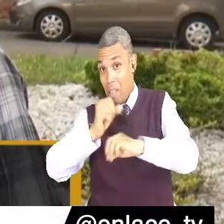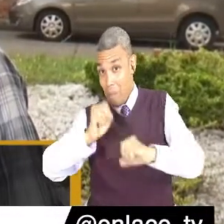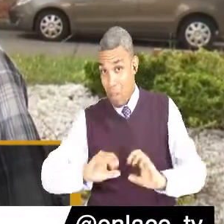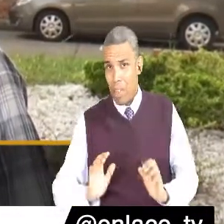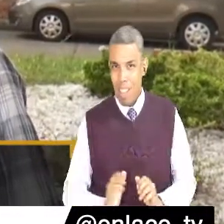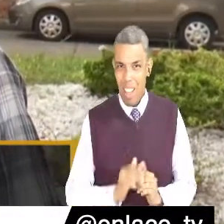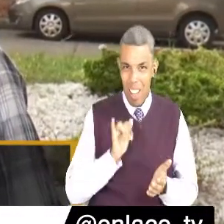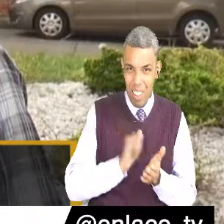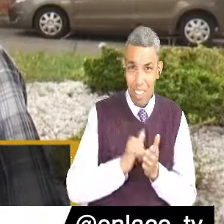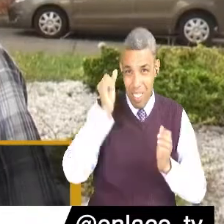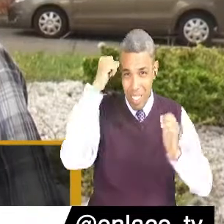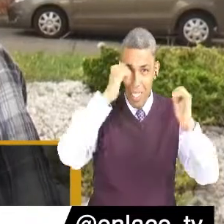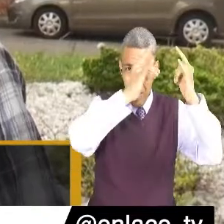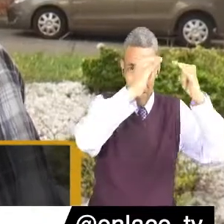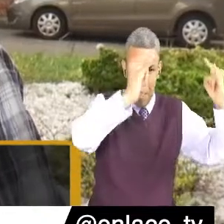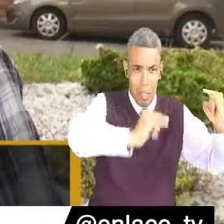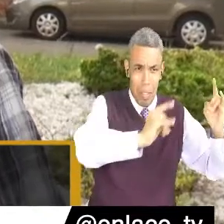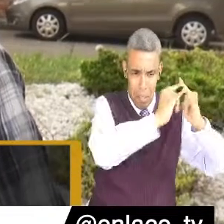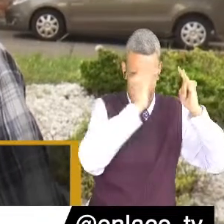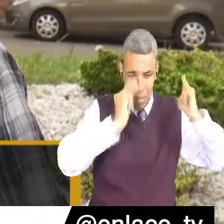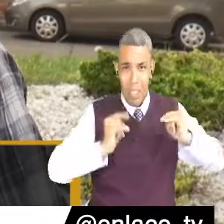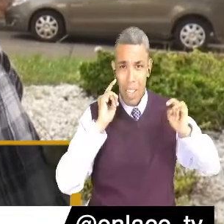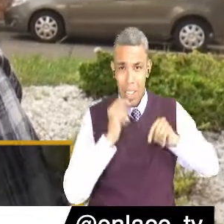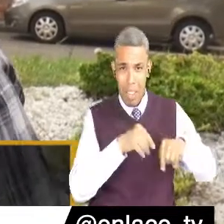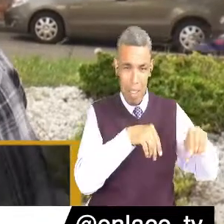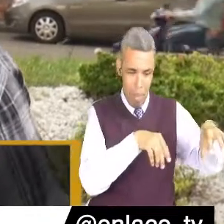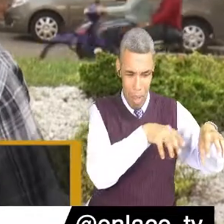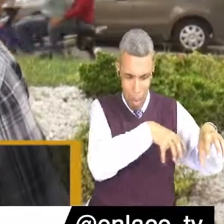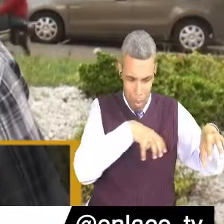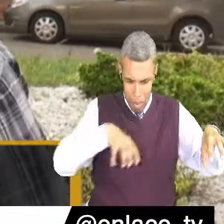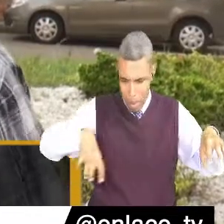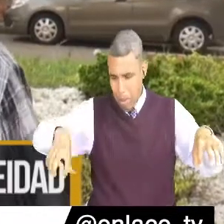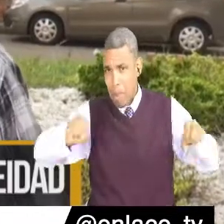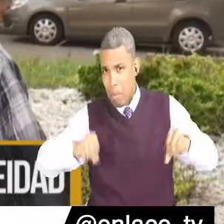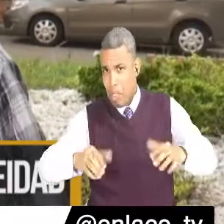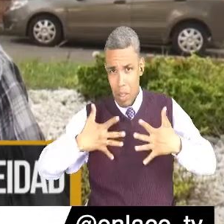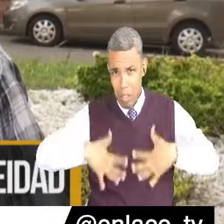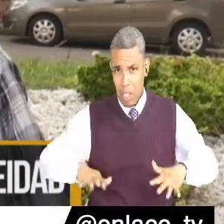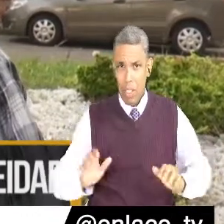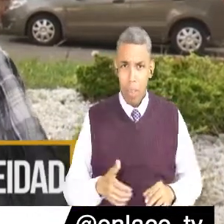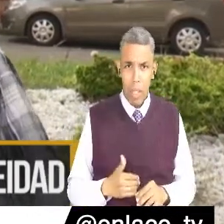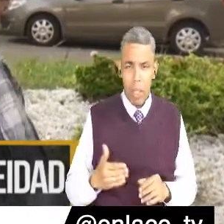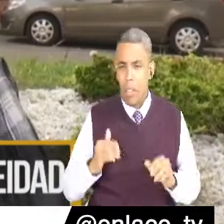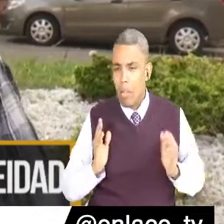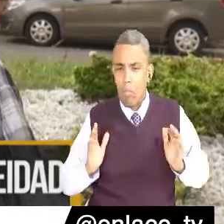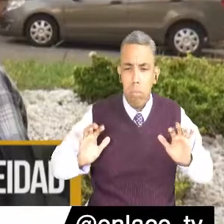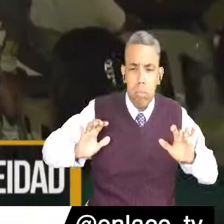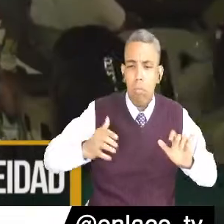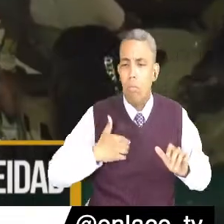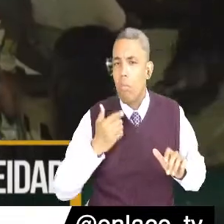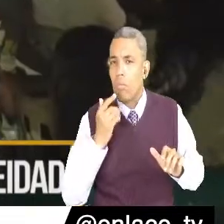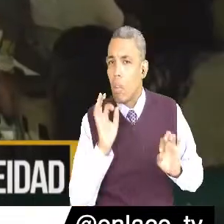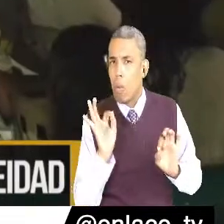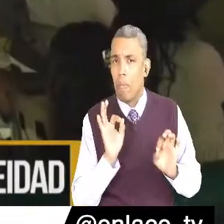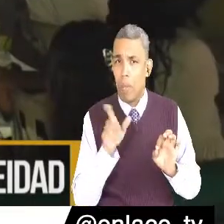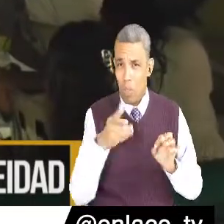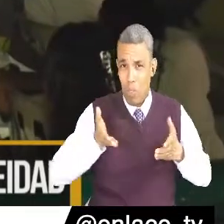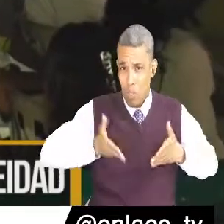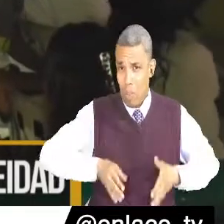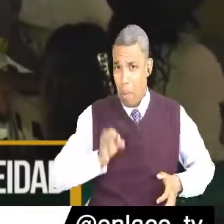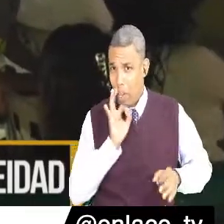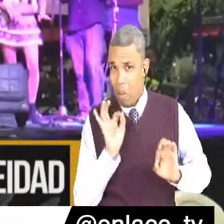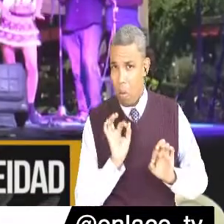verdad va a estar fenomenal. Entonces los esperamos a todos los barranqueños y no barranqueños, todos los que vivamos en Barranca Bermeja somos barranqueños. En el Parque a la Vida